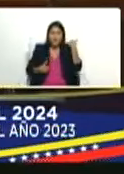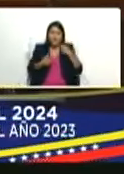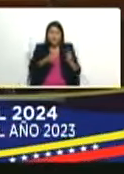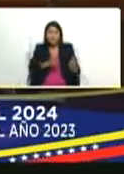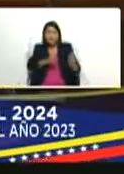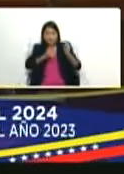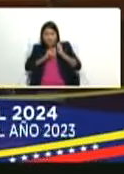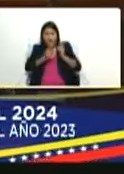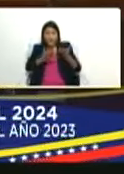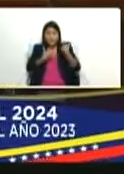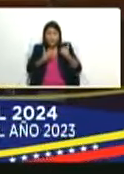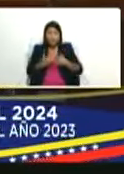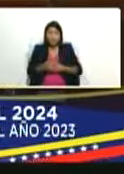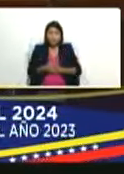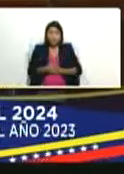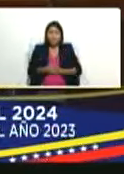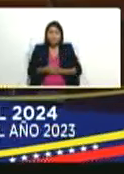de